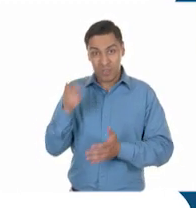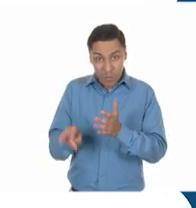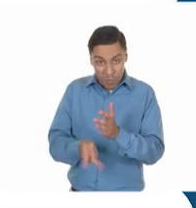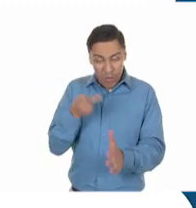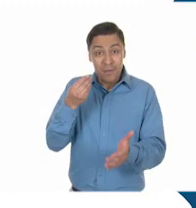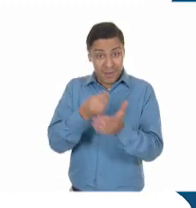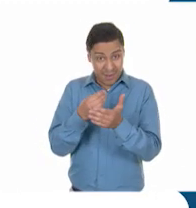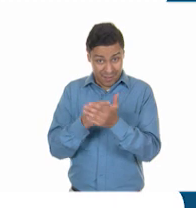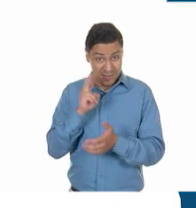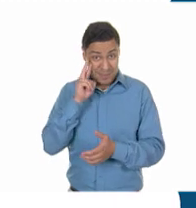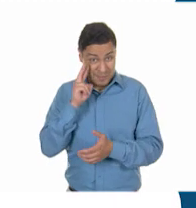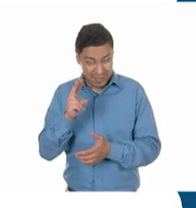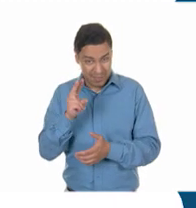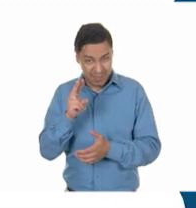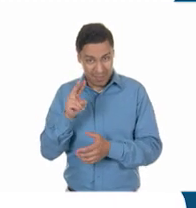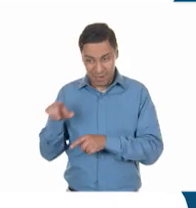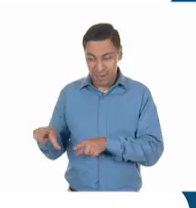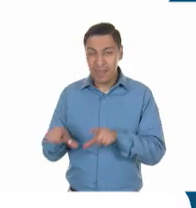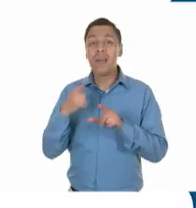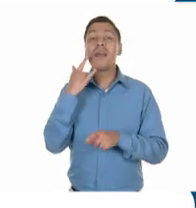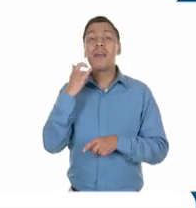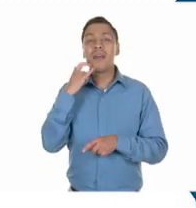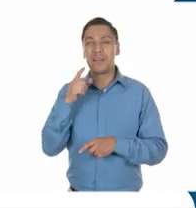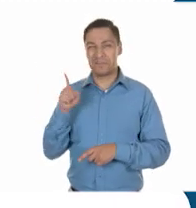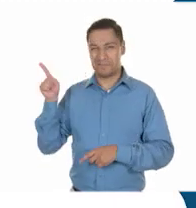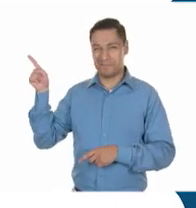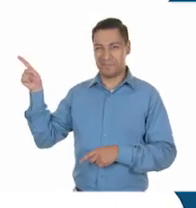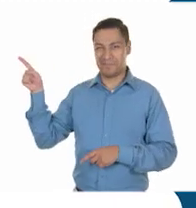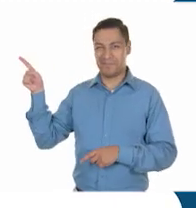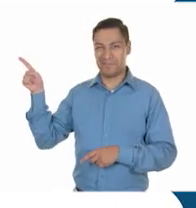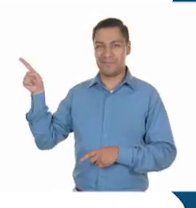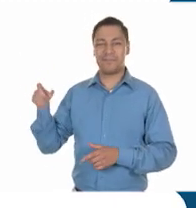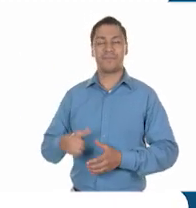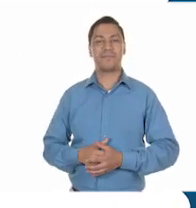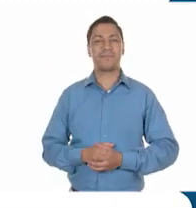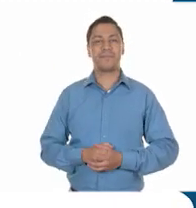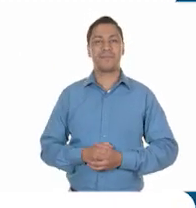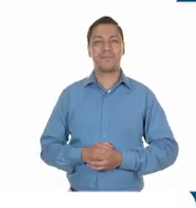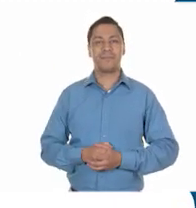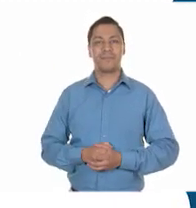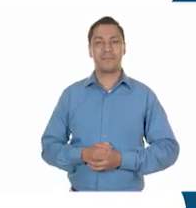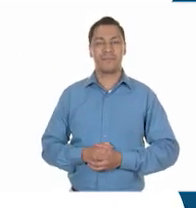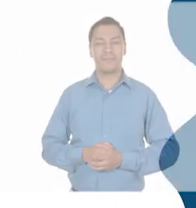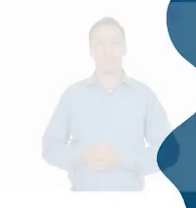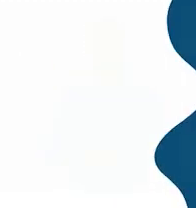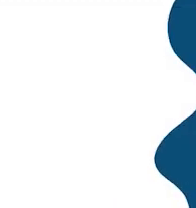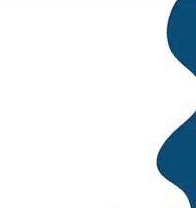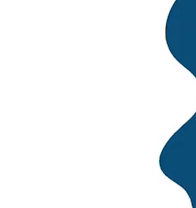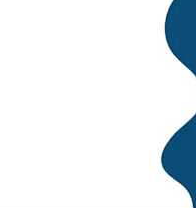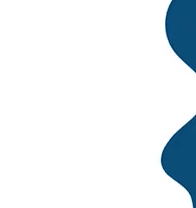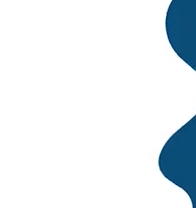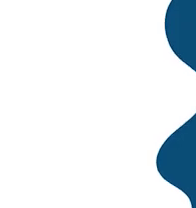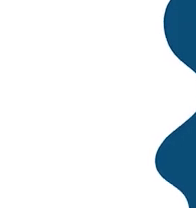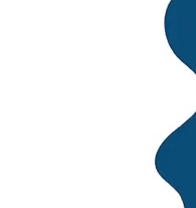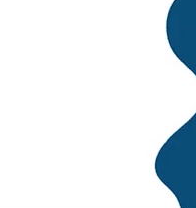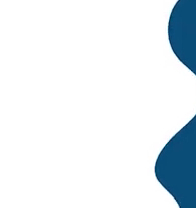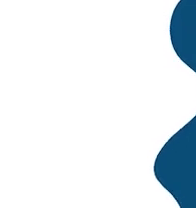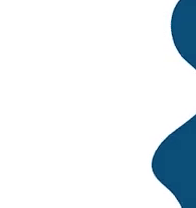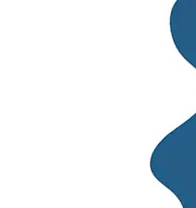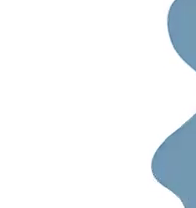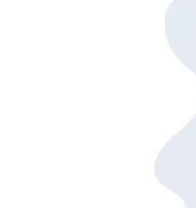a ver los programas de Aprende en Casa, los puedes encontrar en la siguiente liga. aprendeencasa.cep.gov